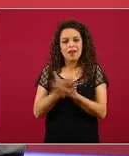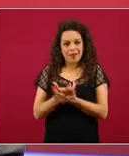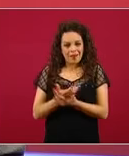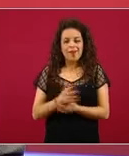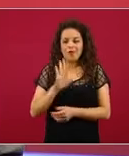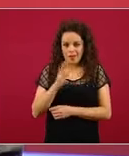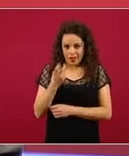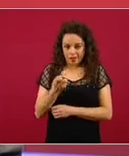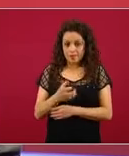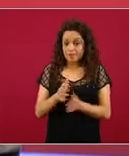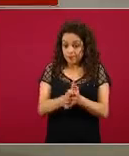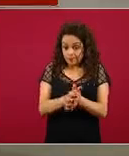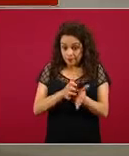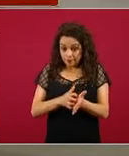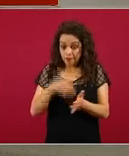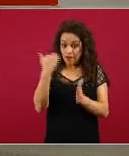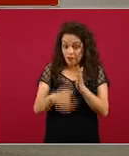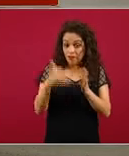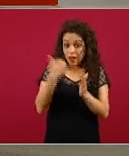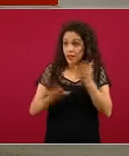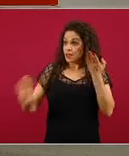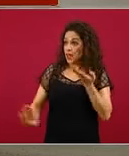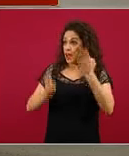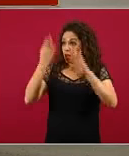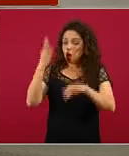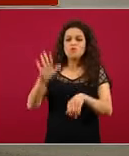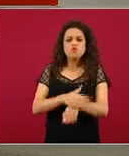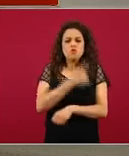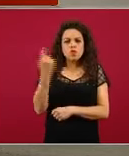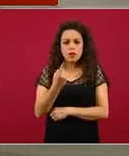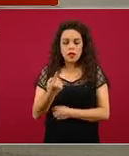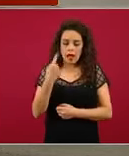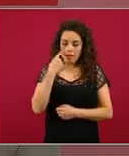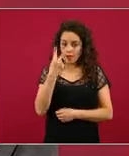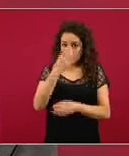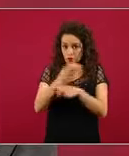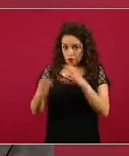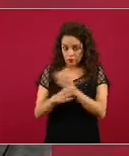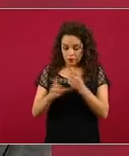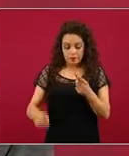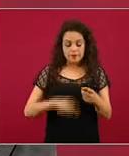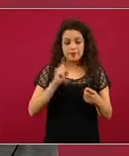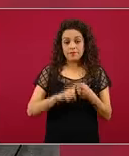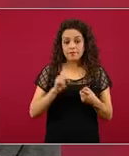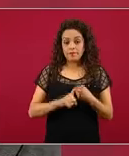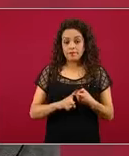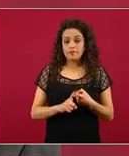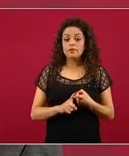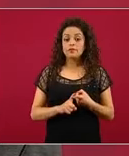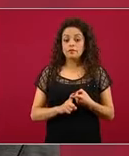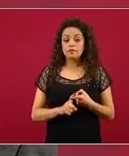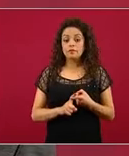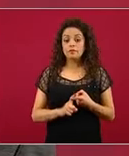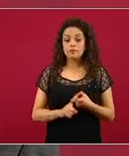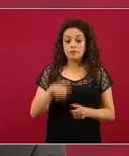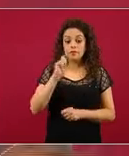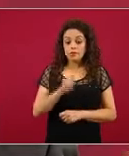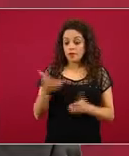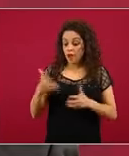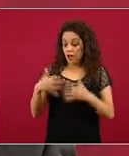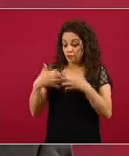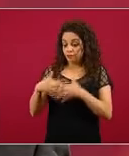mundial tiene que ver de manera directa con dos cosas. Una, se afectó moderadamente la producción de